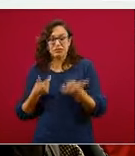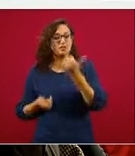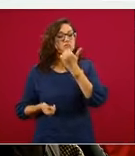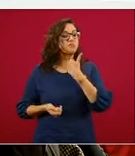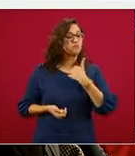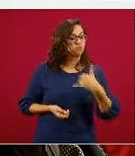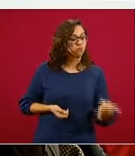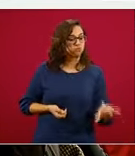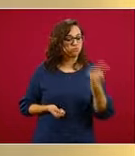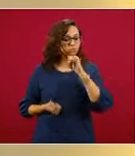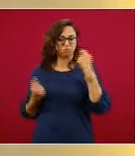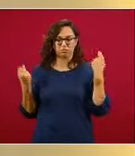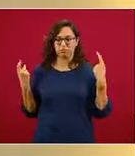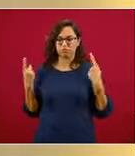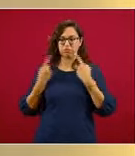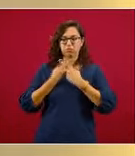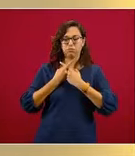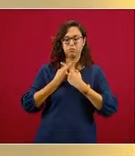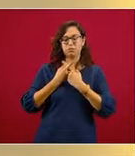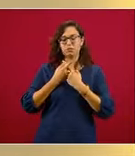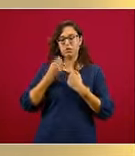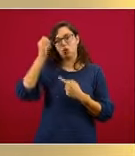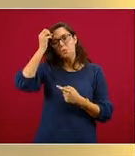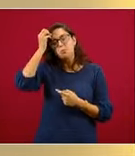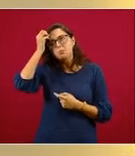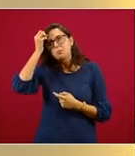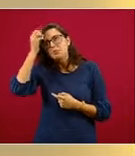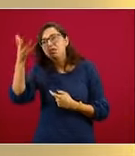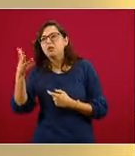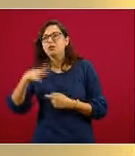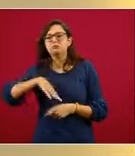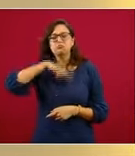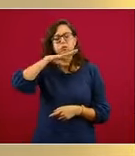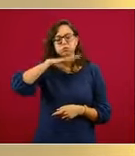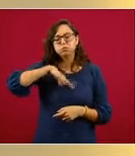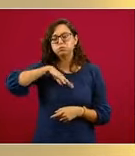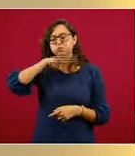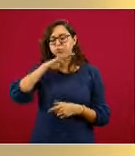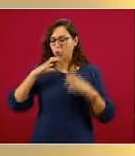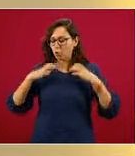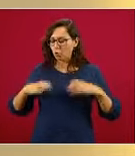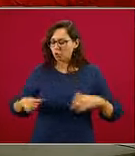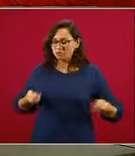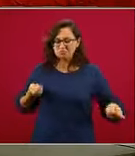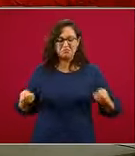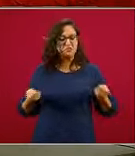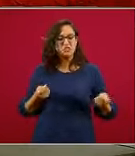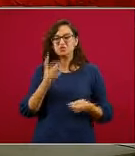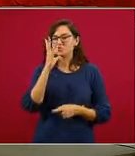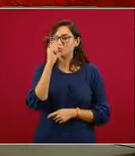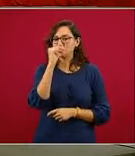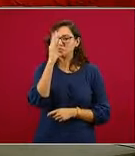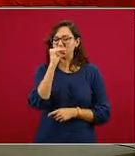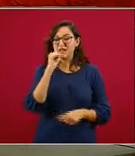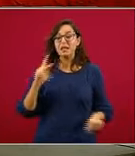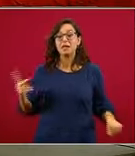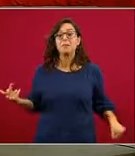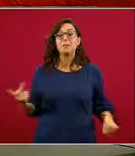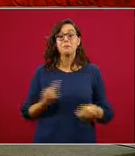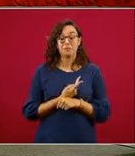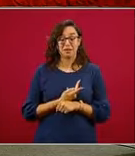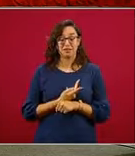que interfieren en procesos de memoria, de atención y de coordinación motora. Eso da lugar a que si tenemos